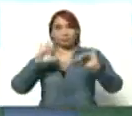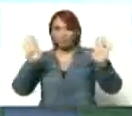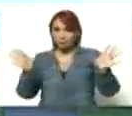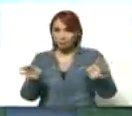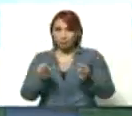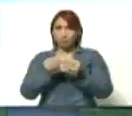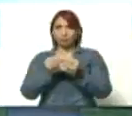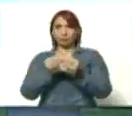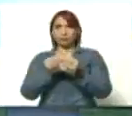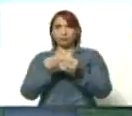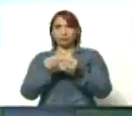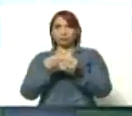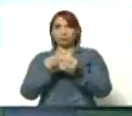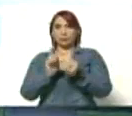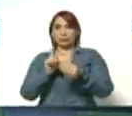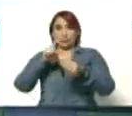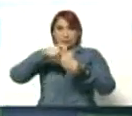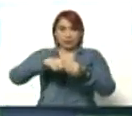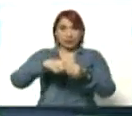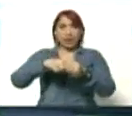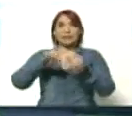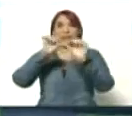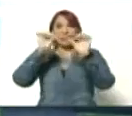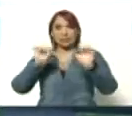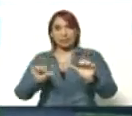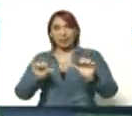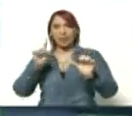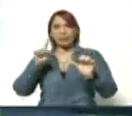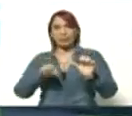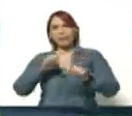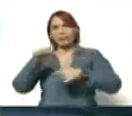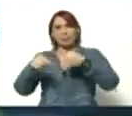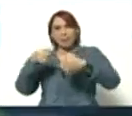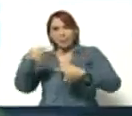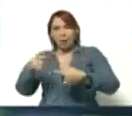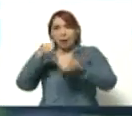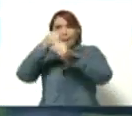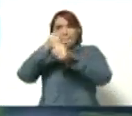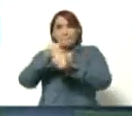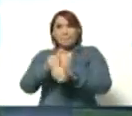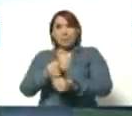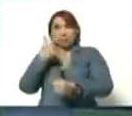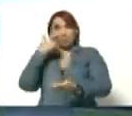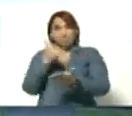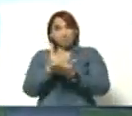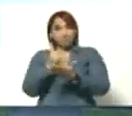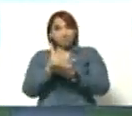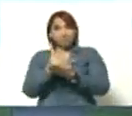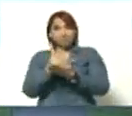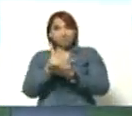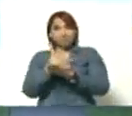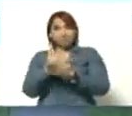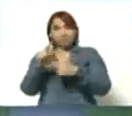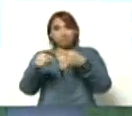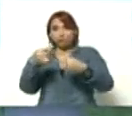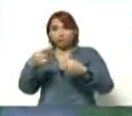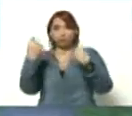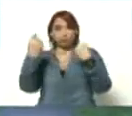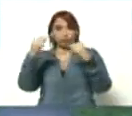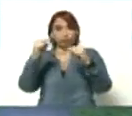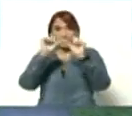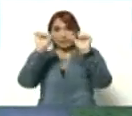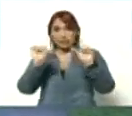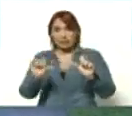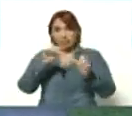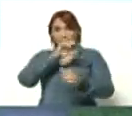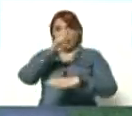nuestro ingreso en el sistema. Luego de esto tendremos que esperar por la siguiente fase del Sistema Nacional de Ingreso,